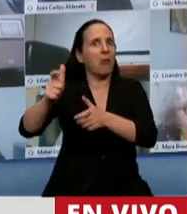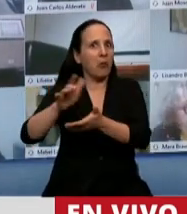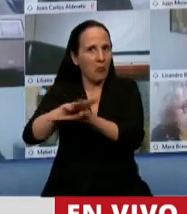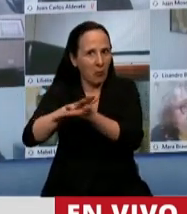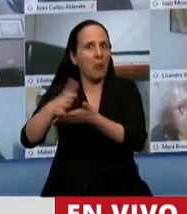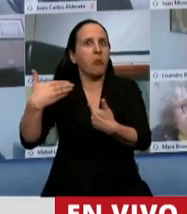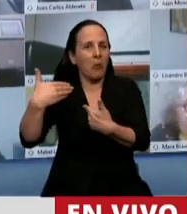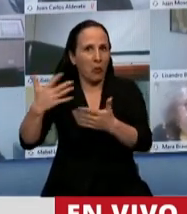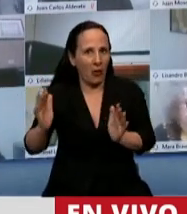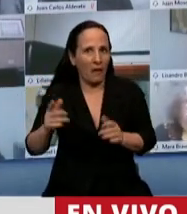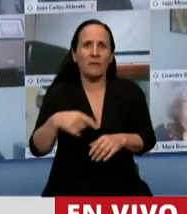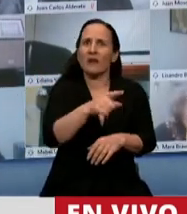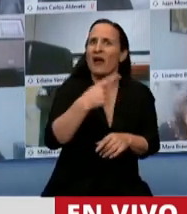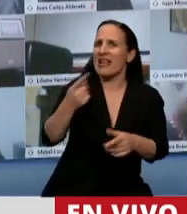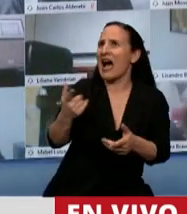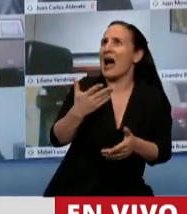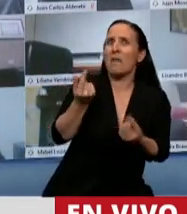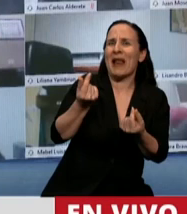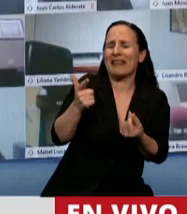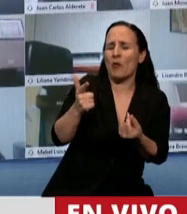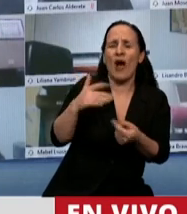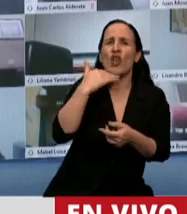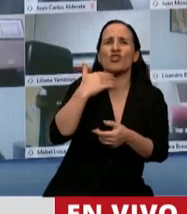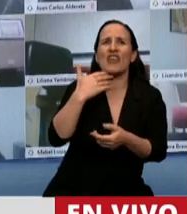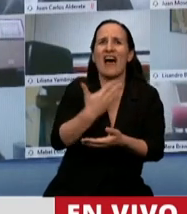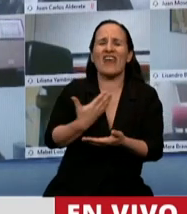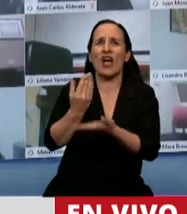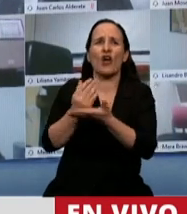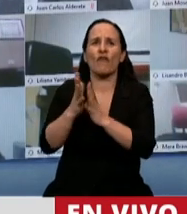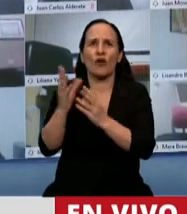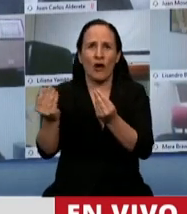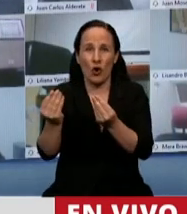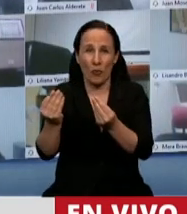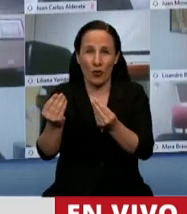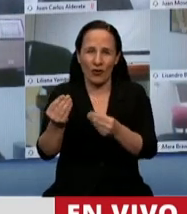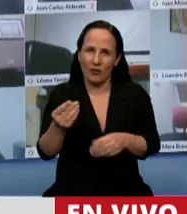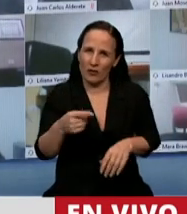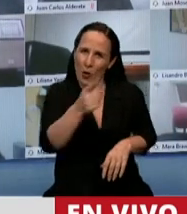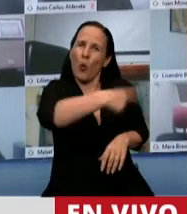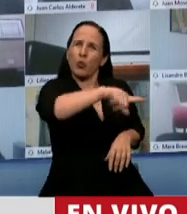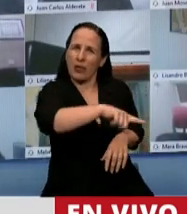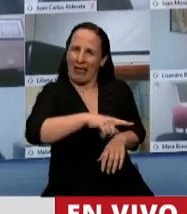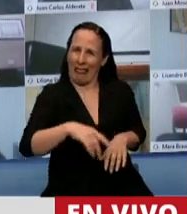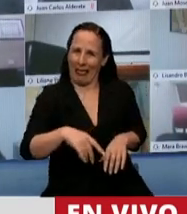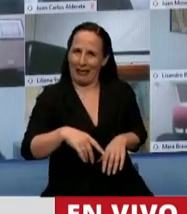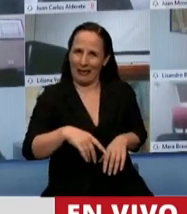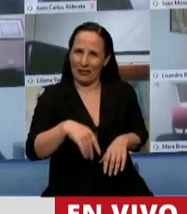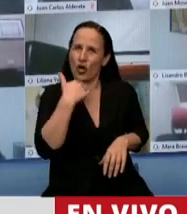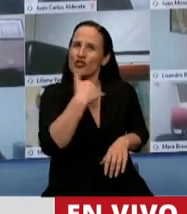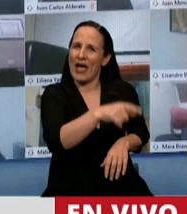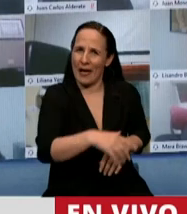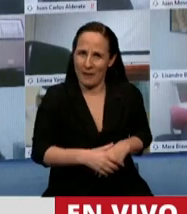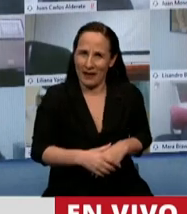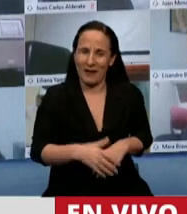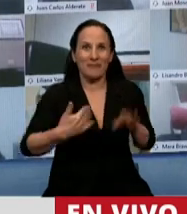sabe gobernar sin plata. Ustedes les dejamos un país saneado, y